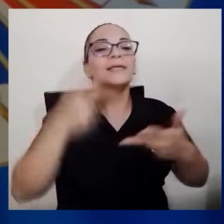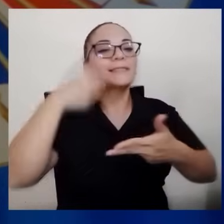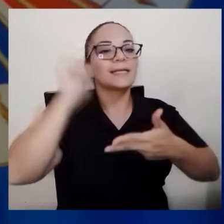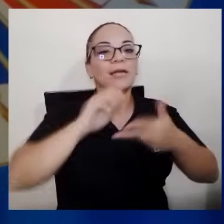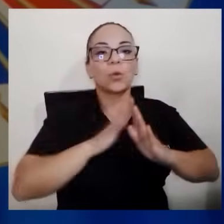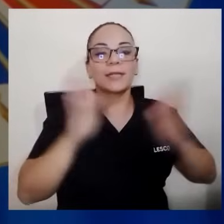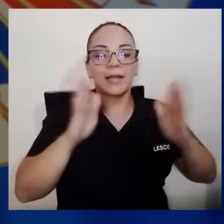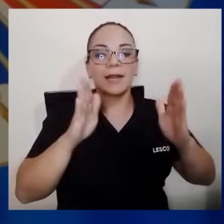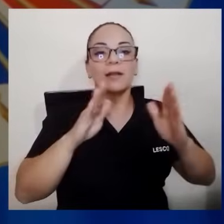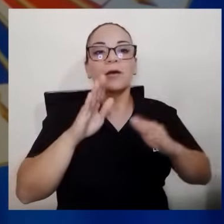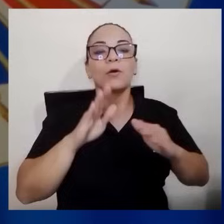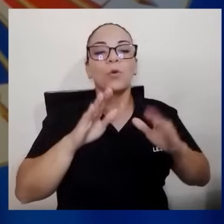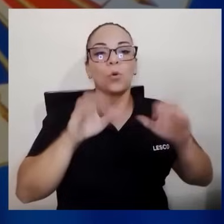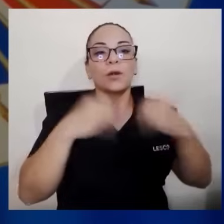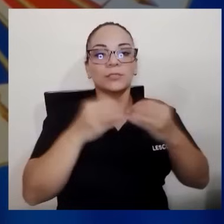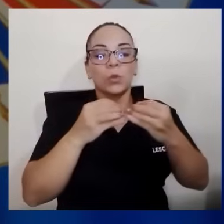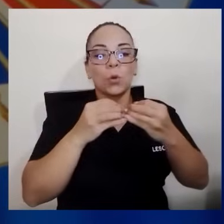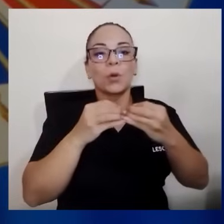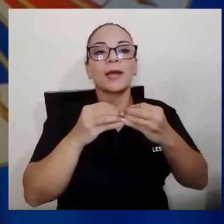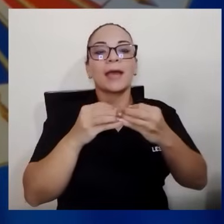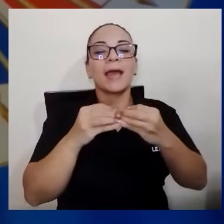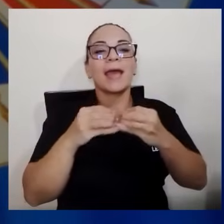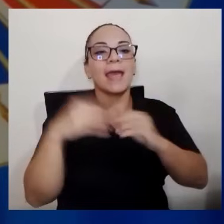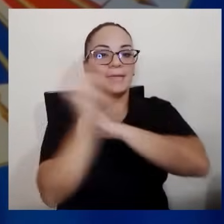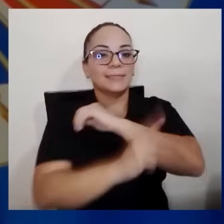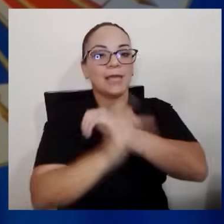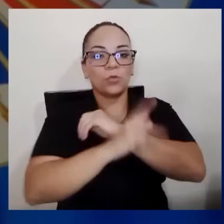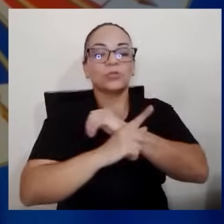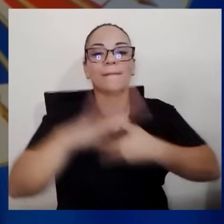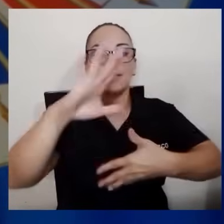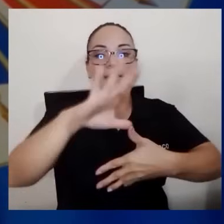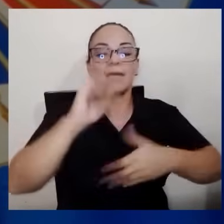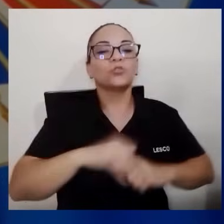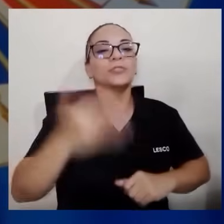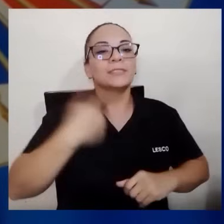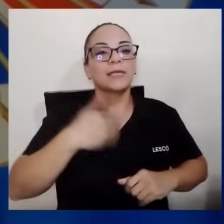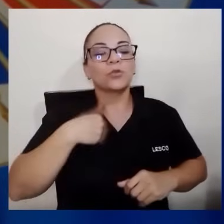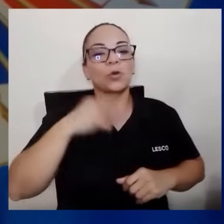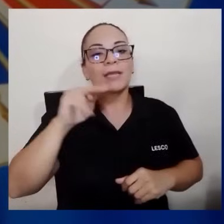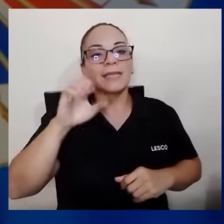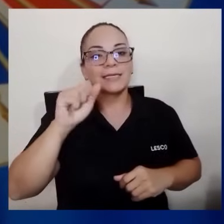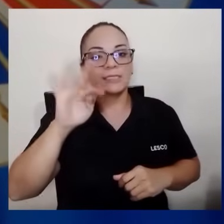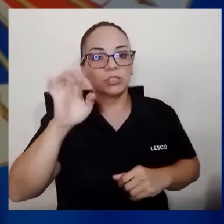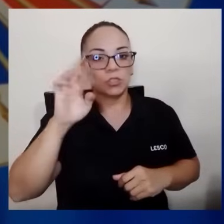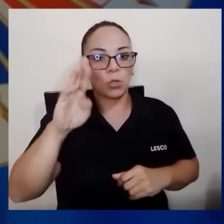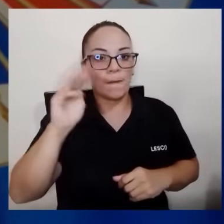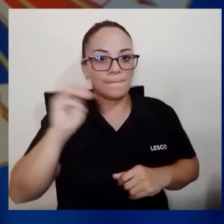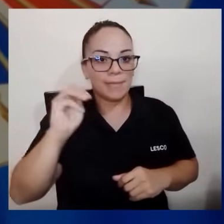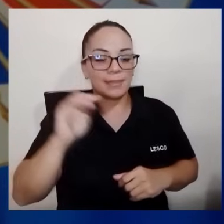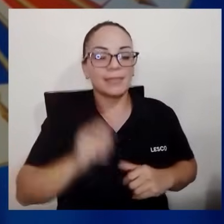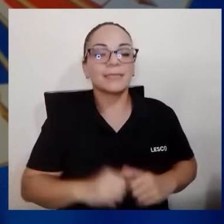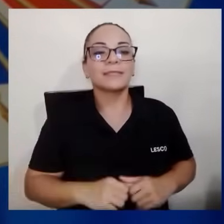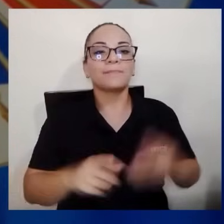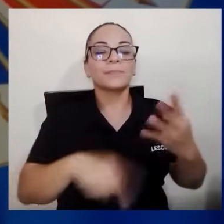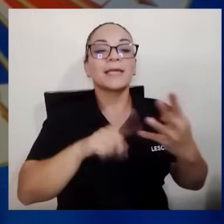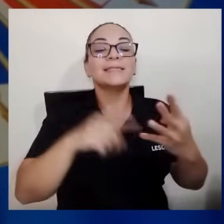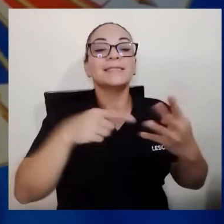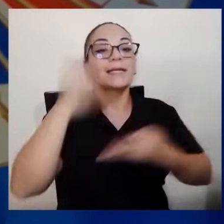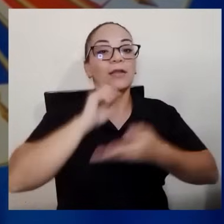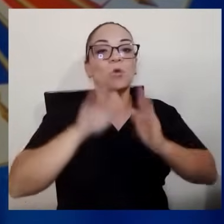organización de los Estados Americanos el señor Néstor Méndez secretario general